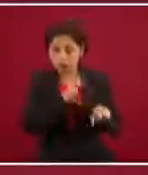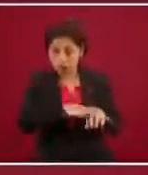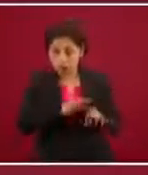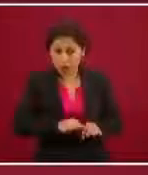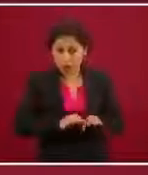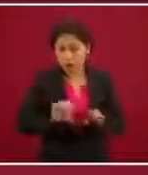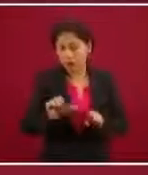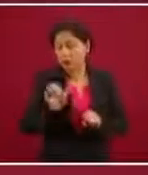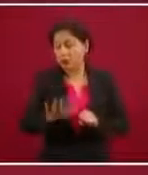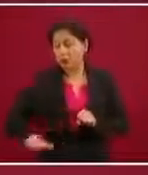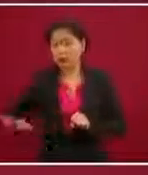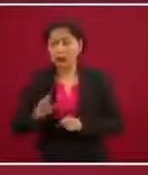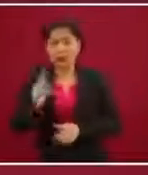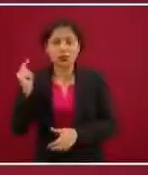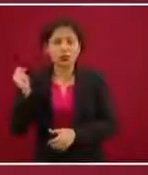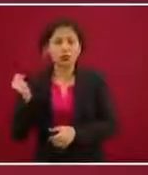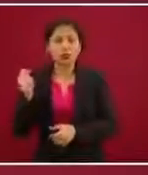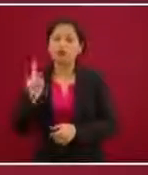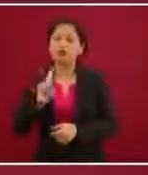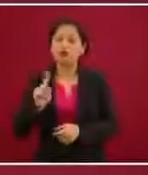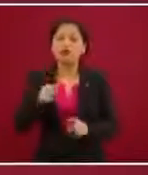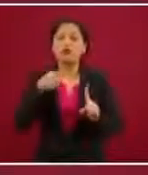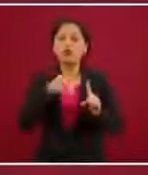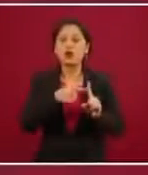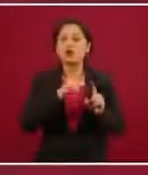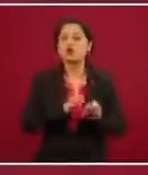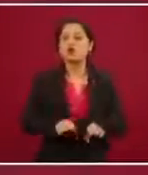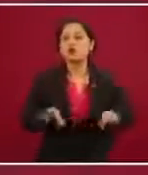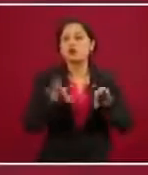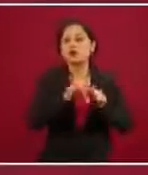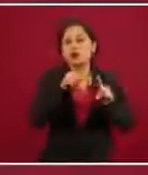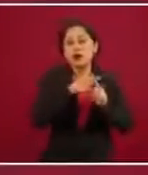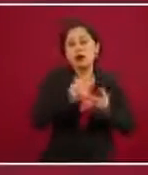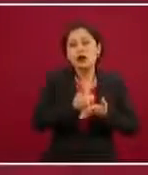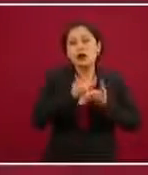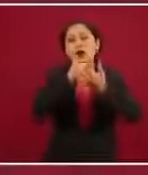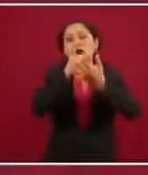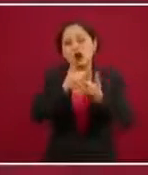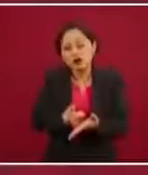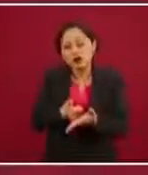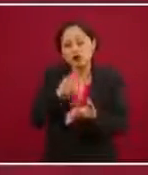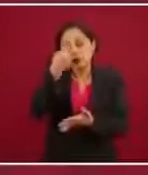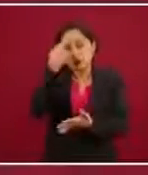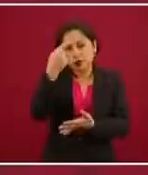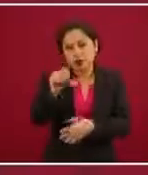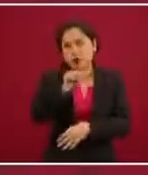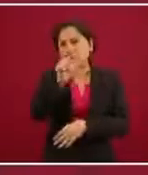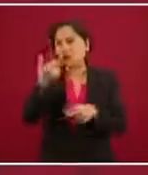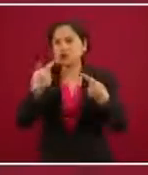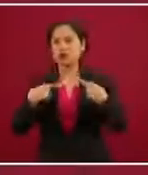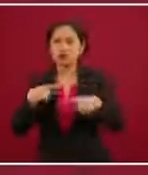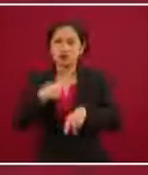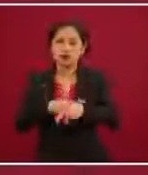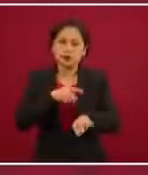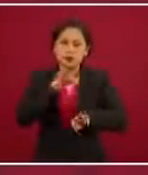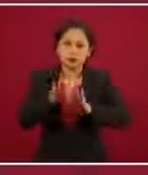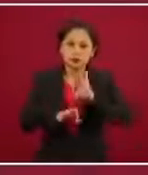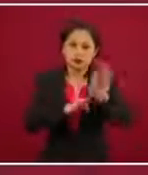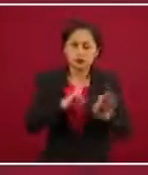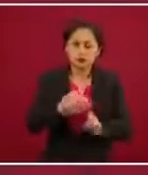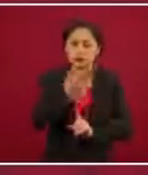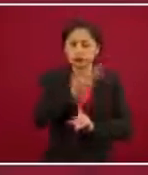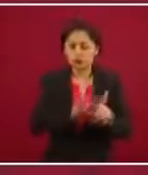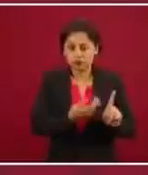acción, para su salud y también porque son gente importante de mantener en todos los niveles su trabajo, pero